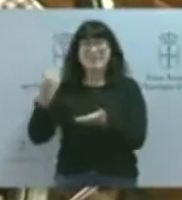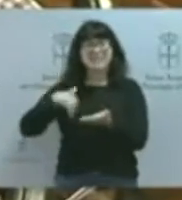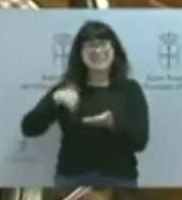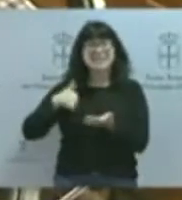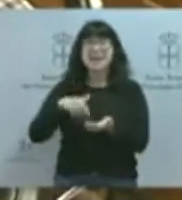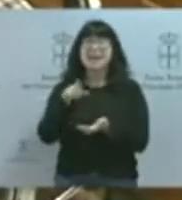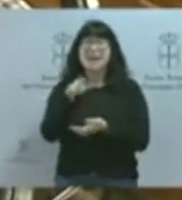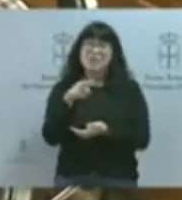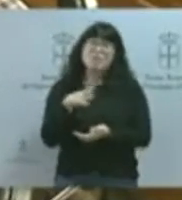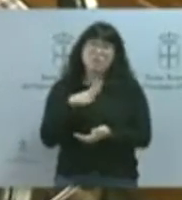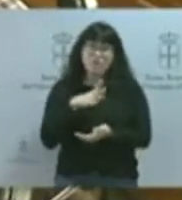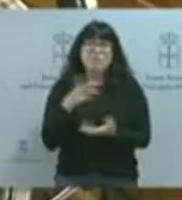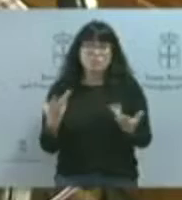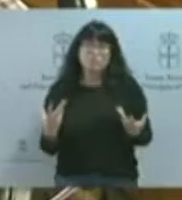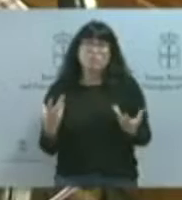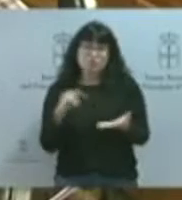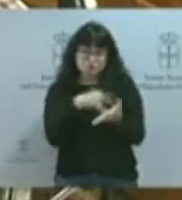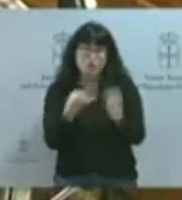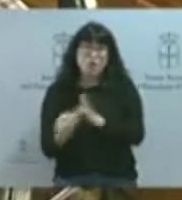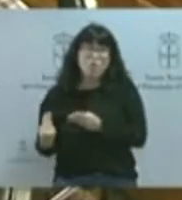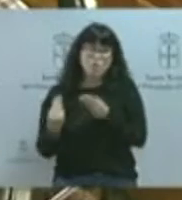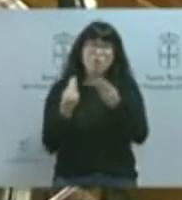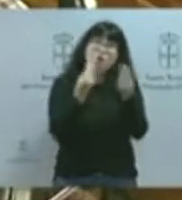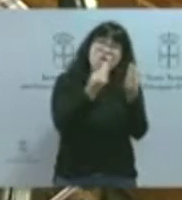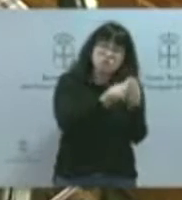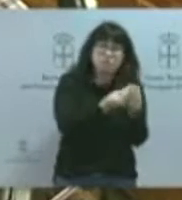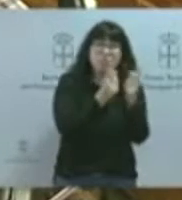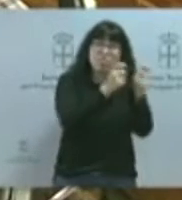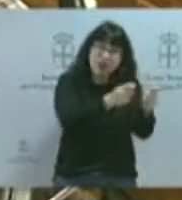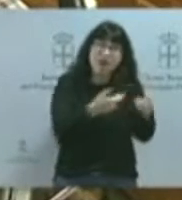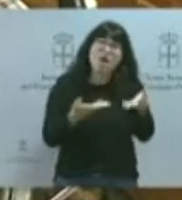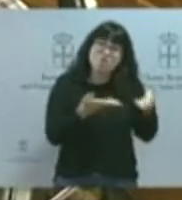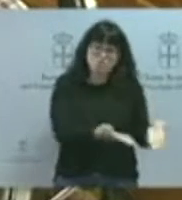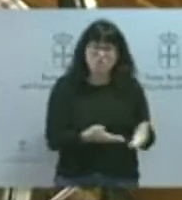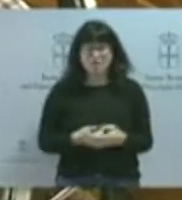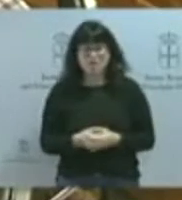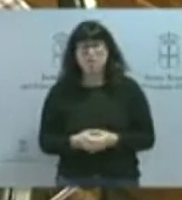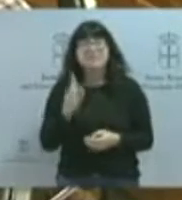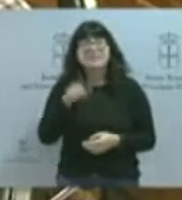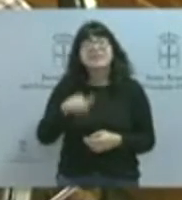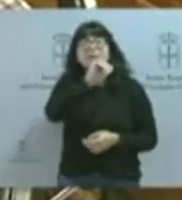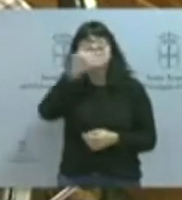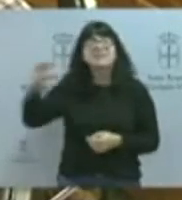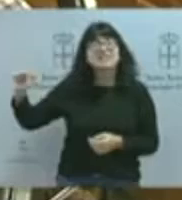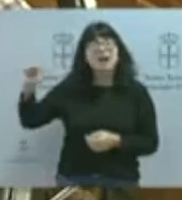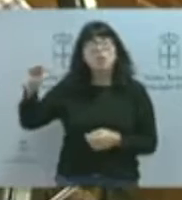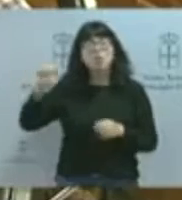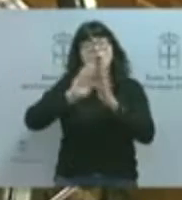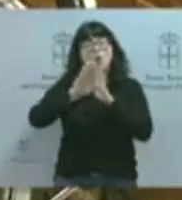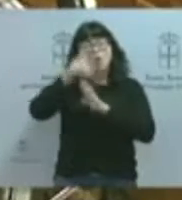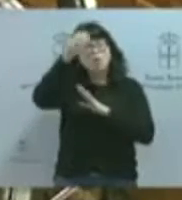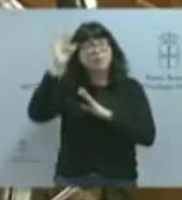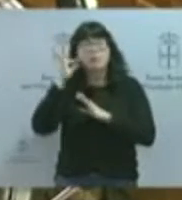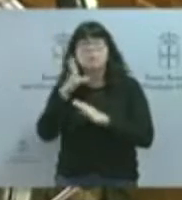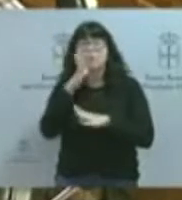que las ayudemos. Y saludo también a los vecinos y vecinas que han venido porque sufren cada día el pésimo estado de la